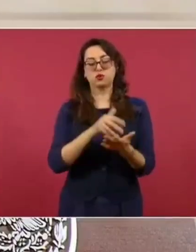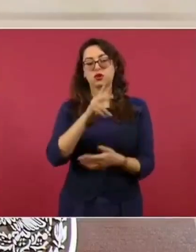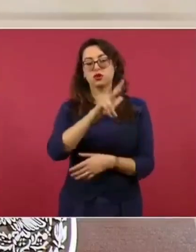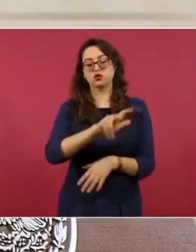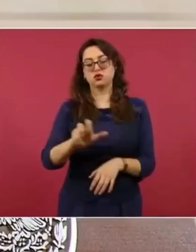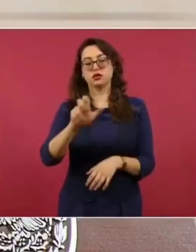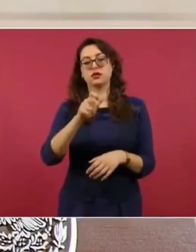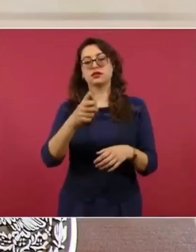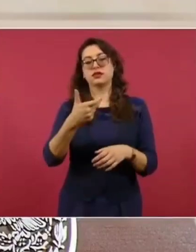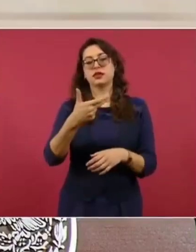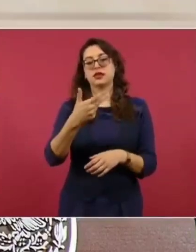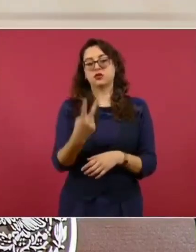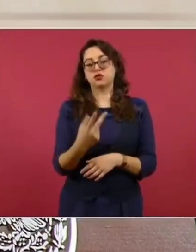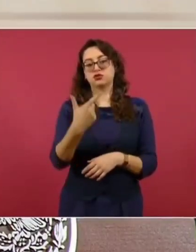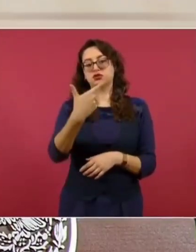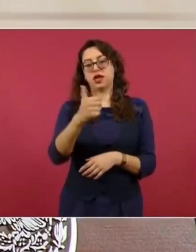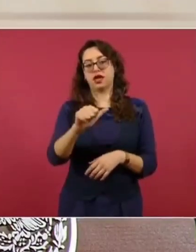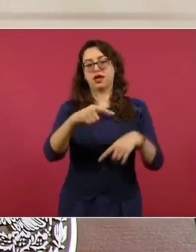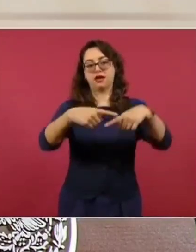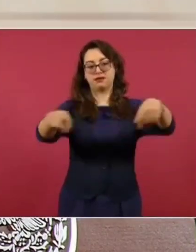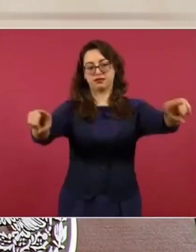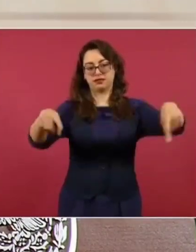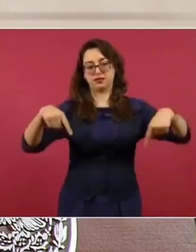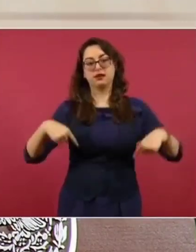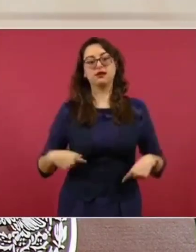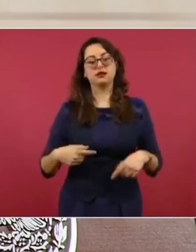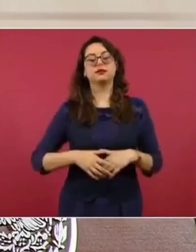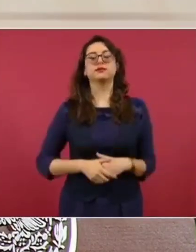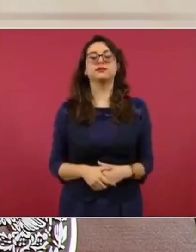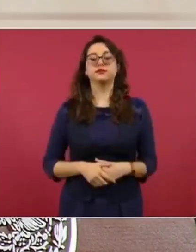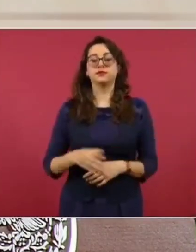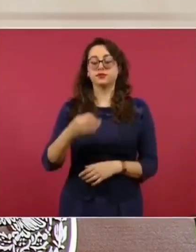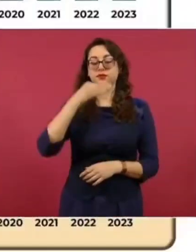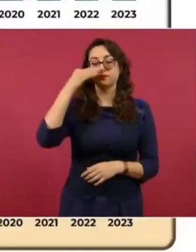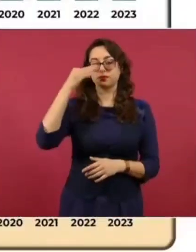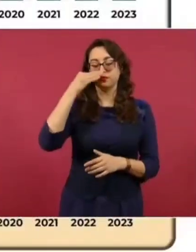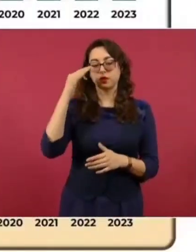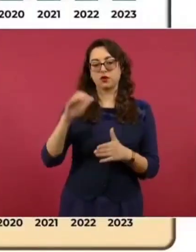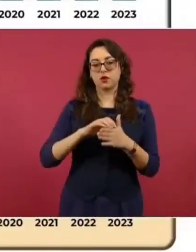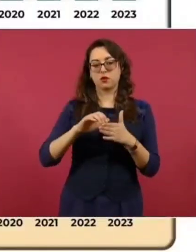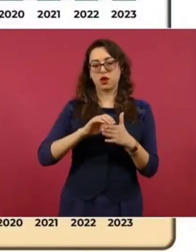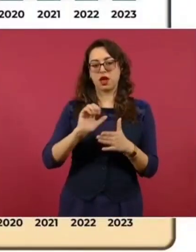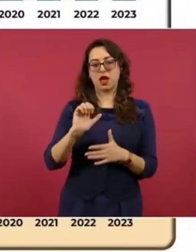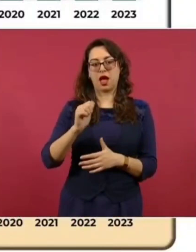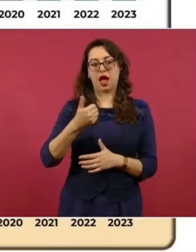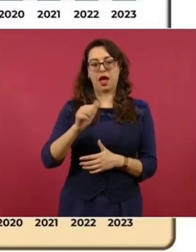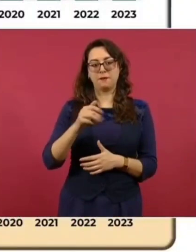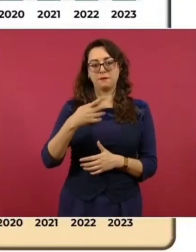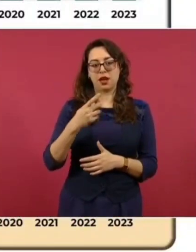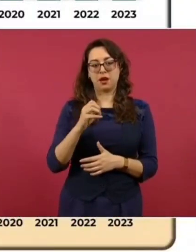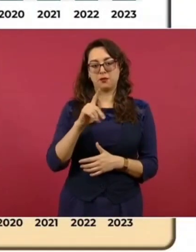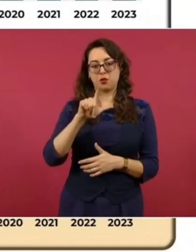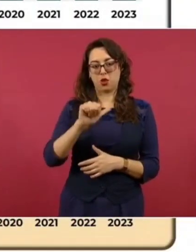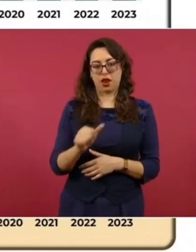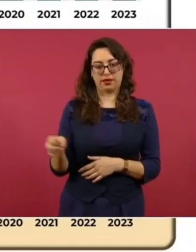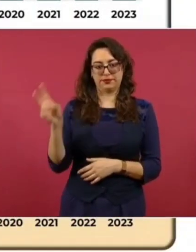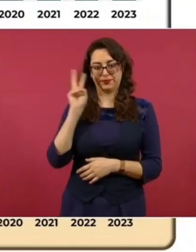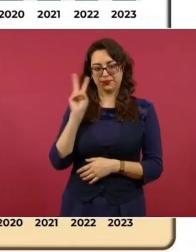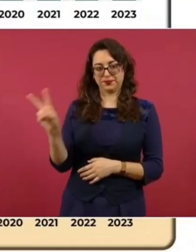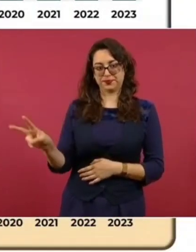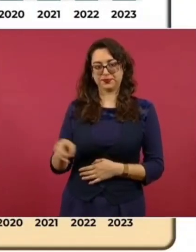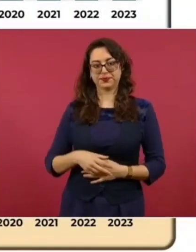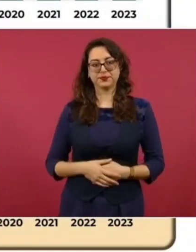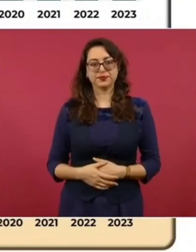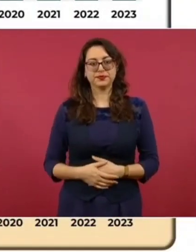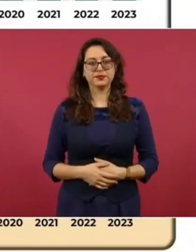hectáreas en Amapola en el mes de mayo se han localizado destruido cuatro mil ciento noventa y tres plantillos